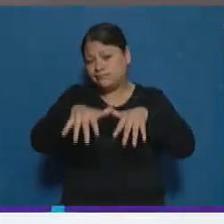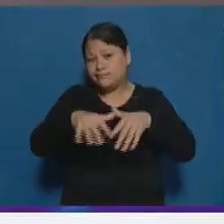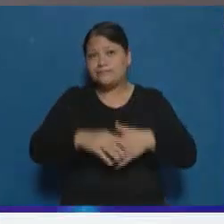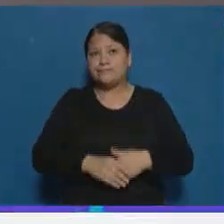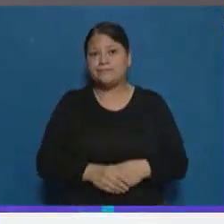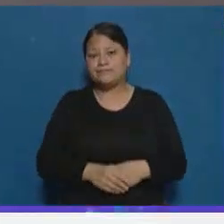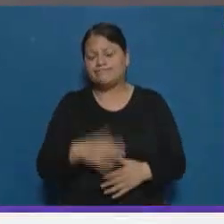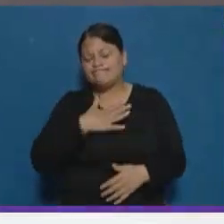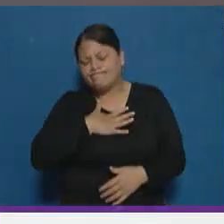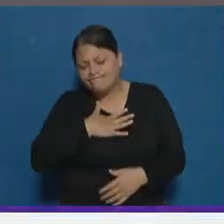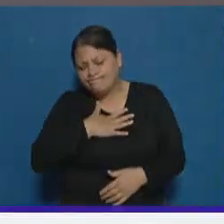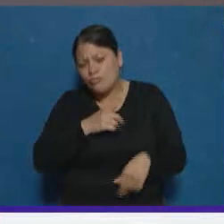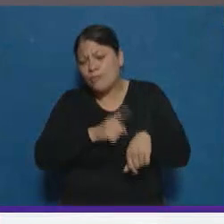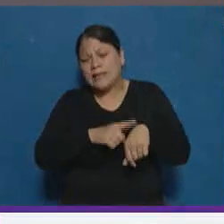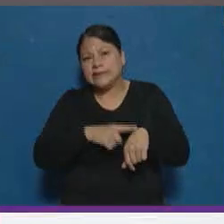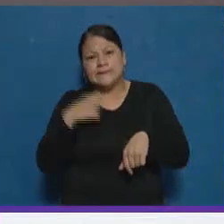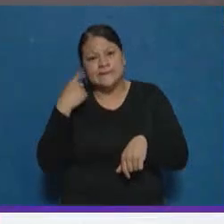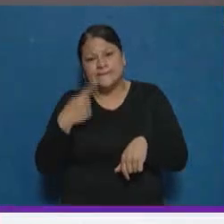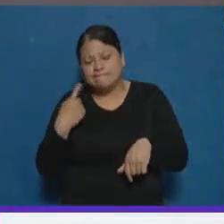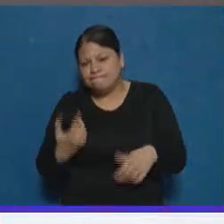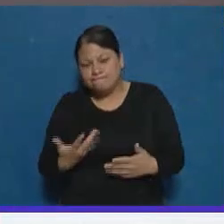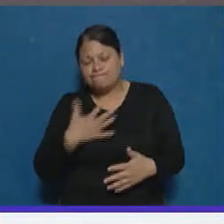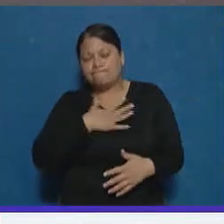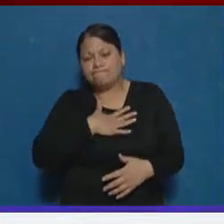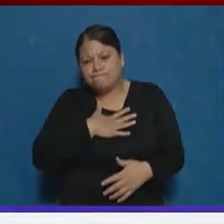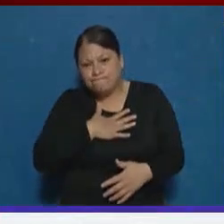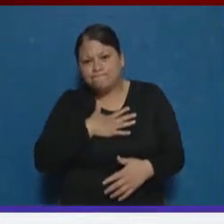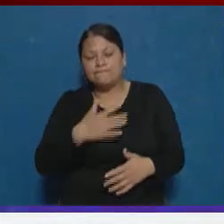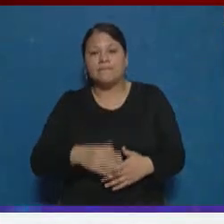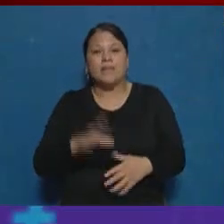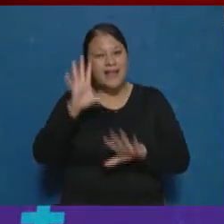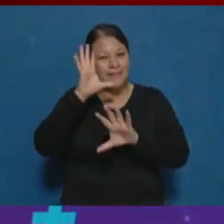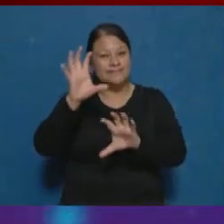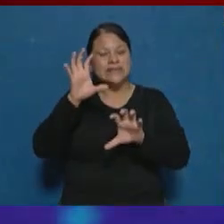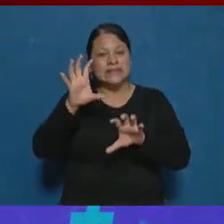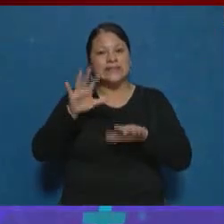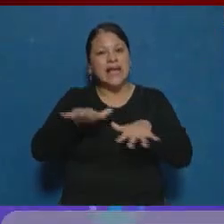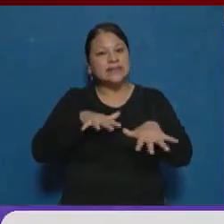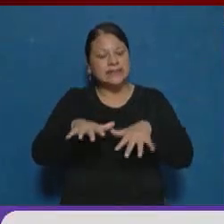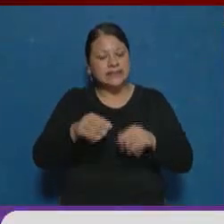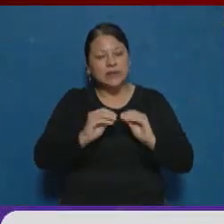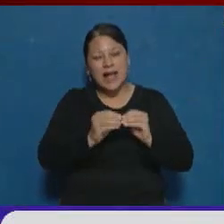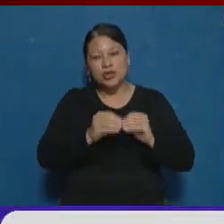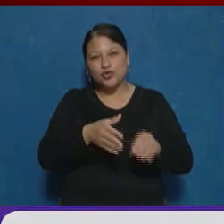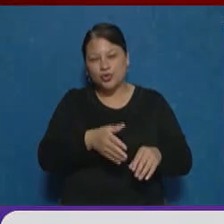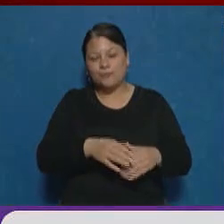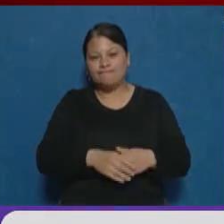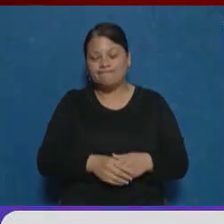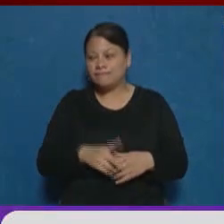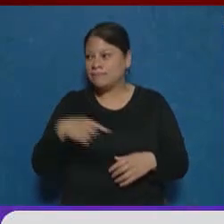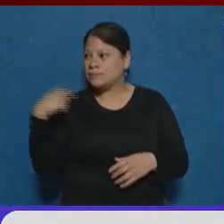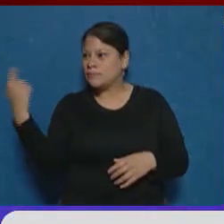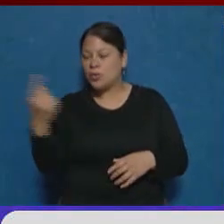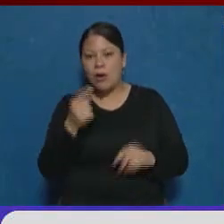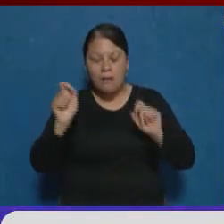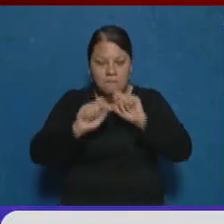viven escenas de mucho dolor, de mucha consternación. Recordemos que es un caso que obviamente nos llenó de